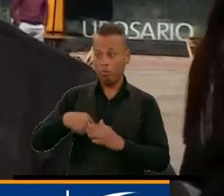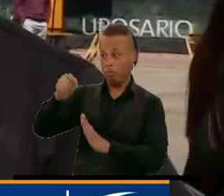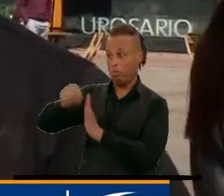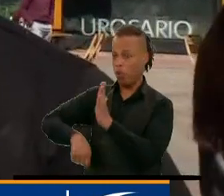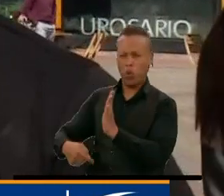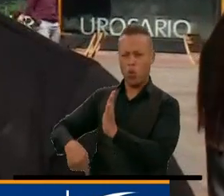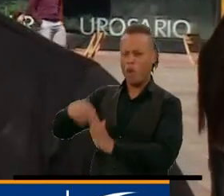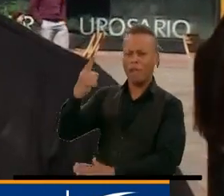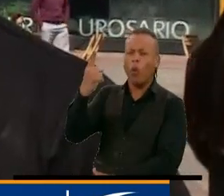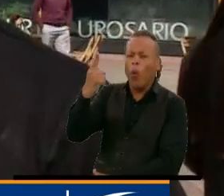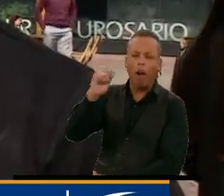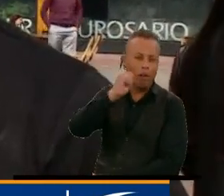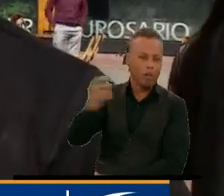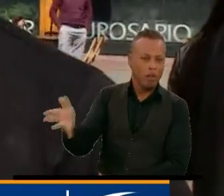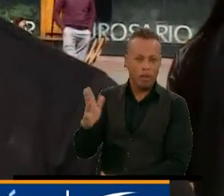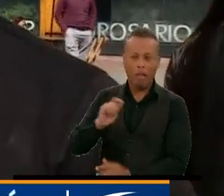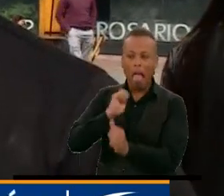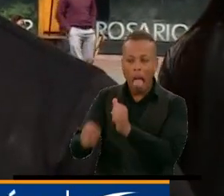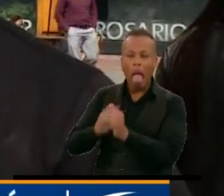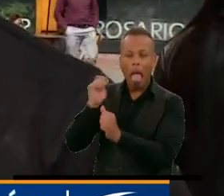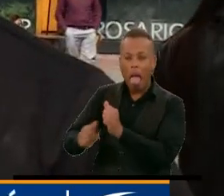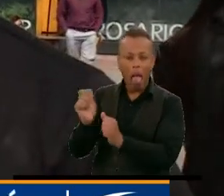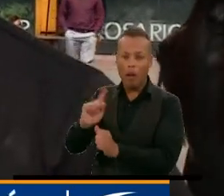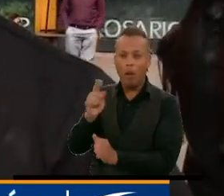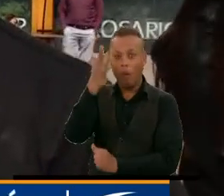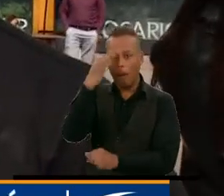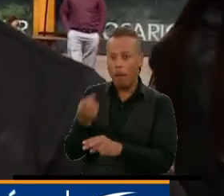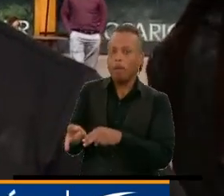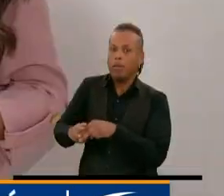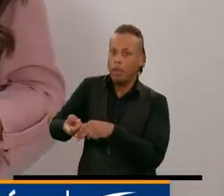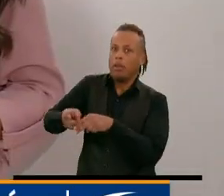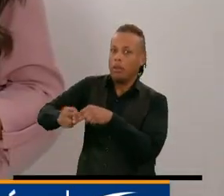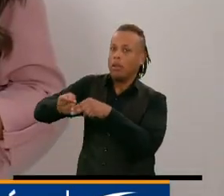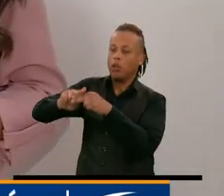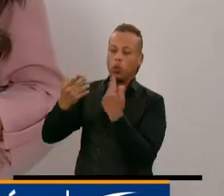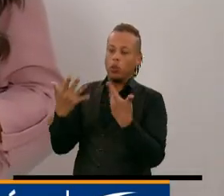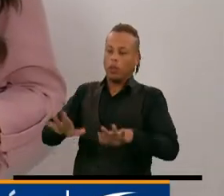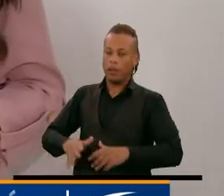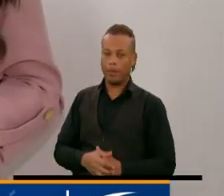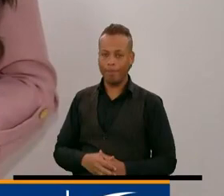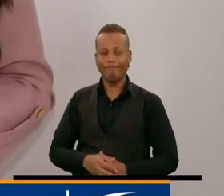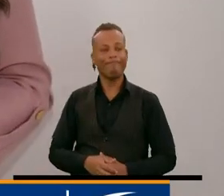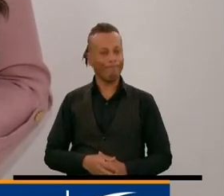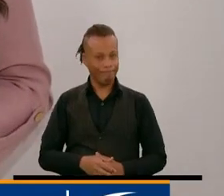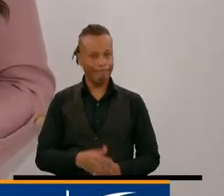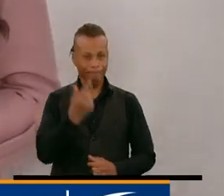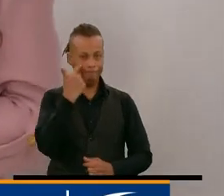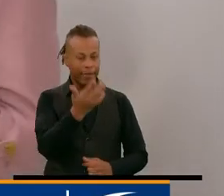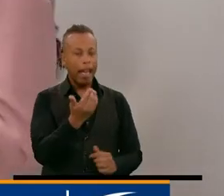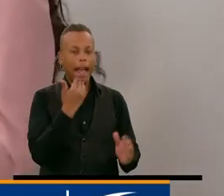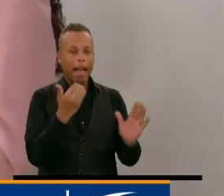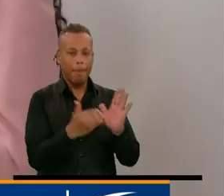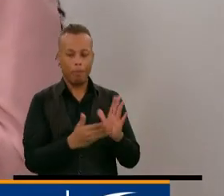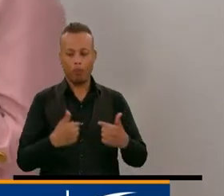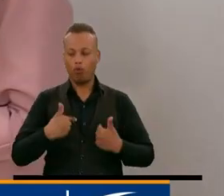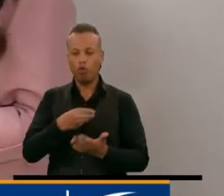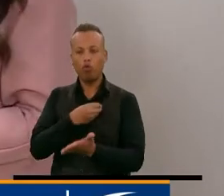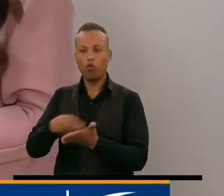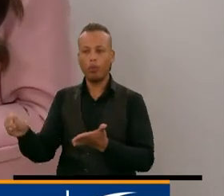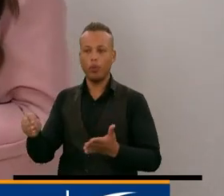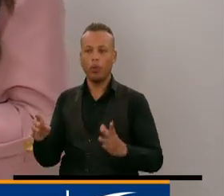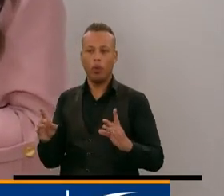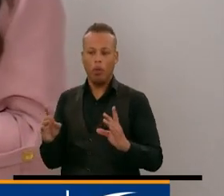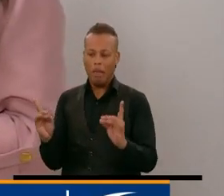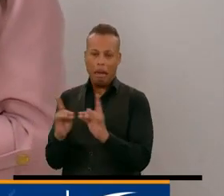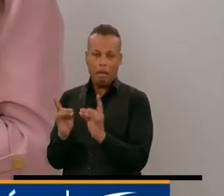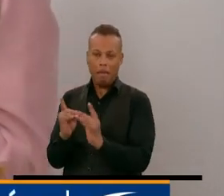cuotas, para tratar de evitar el cobro del interés que me haría en la tarjeta. Pero ¿qué tal si vamos a un ejemplo? Si yo compro una camisa en efectivo